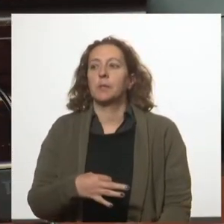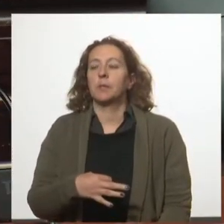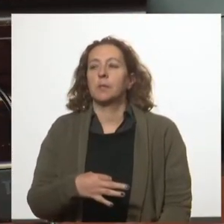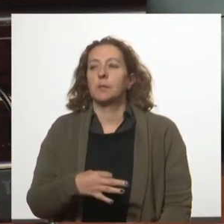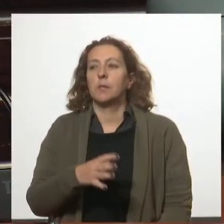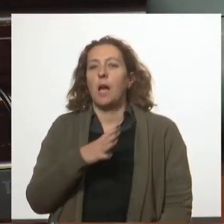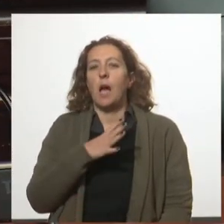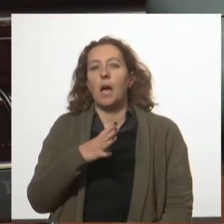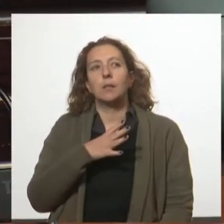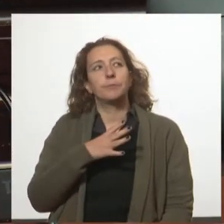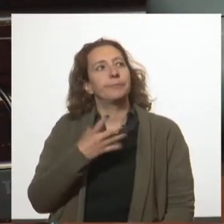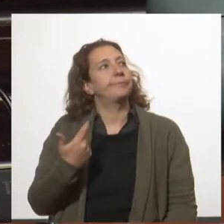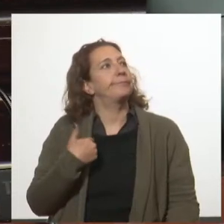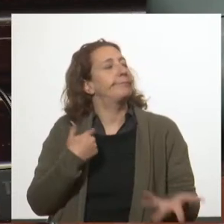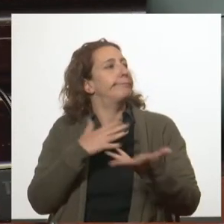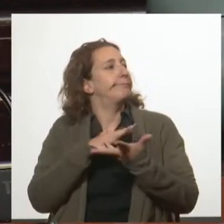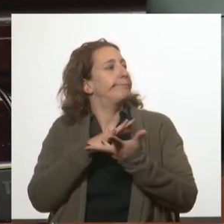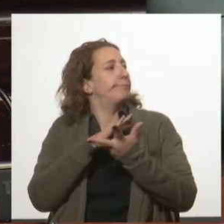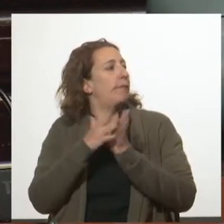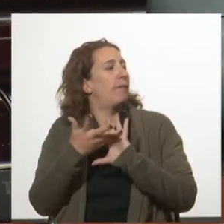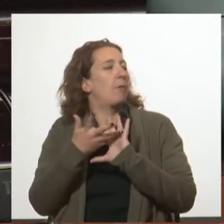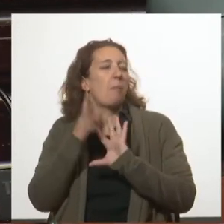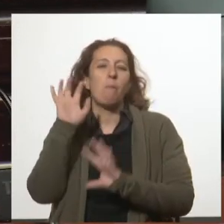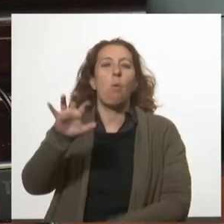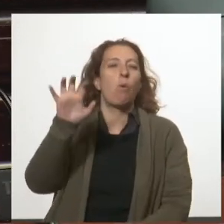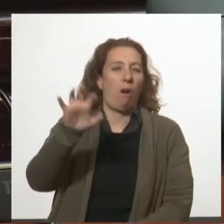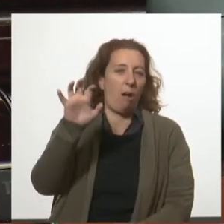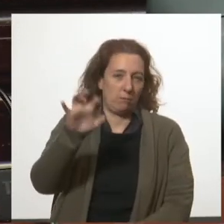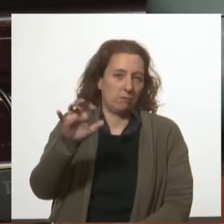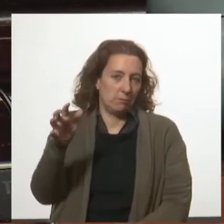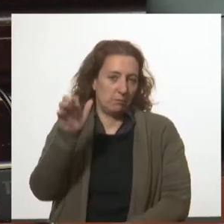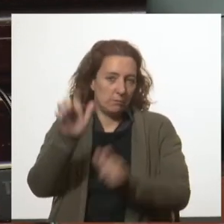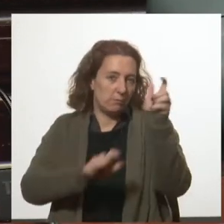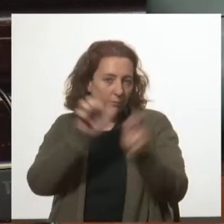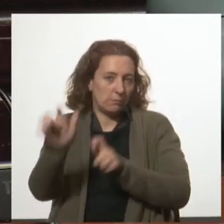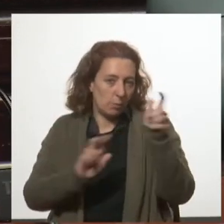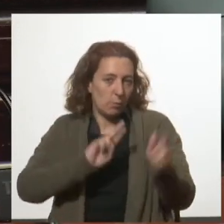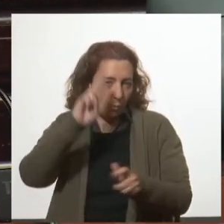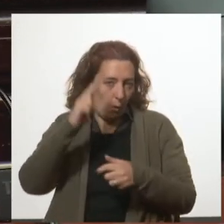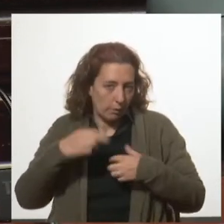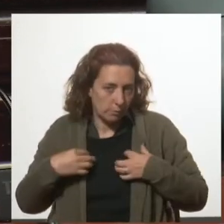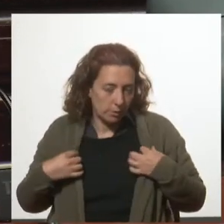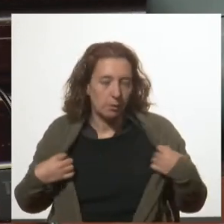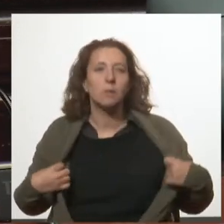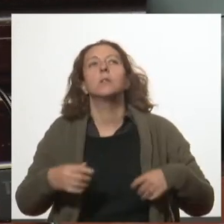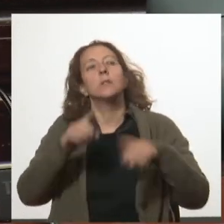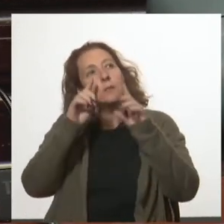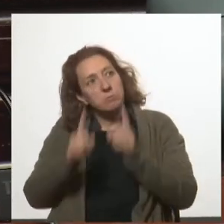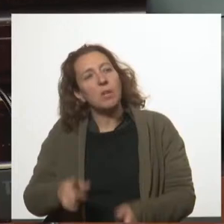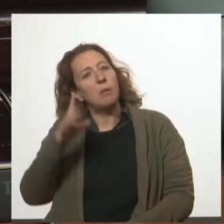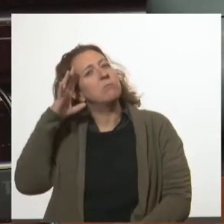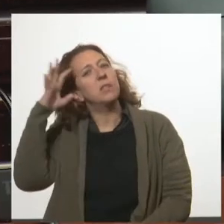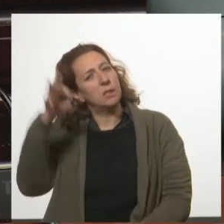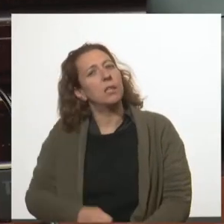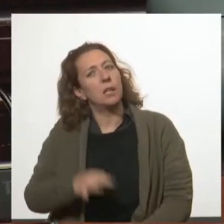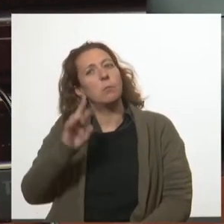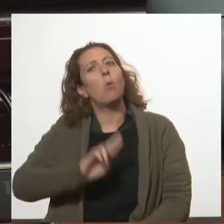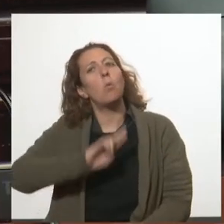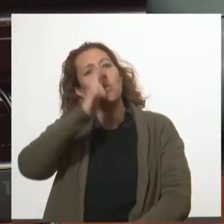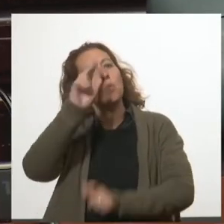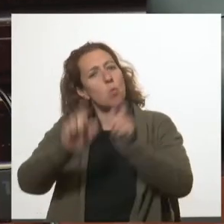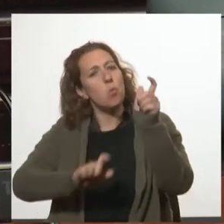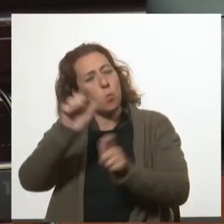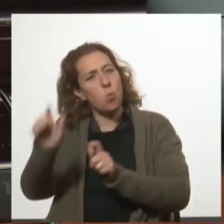hay una especie de burla al pueblo uruguayo y también creemos que el pueblo uruguayo cada vez